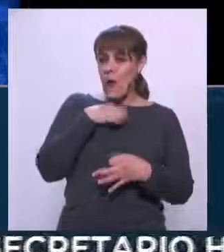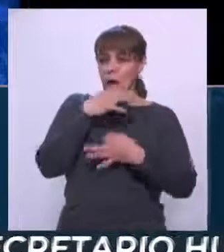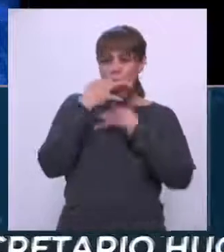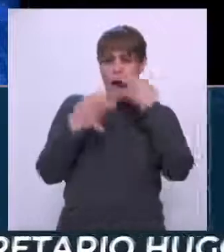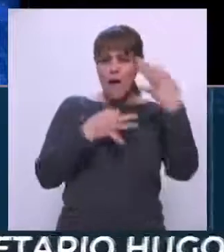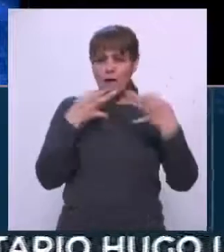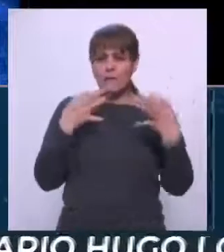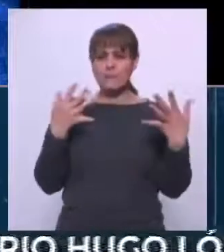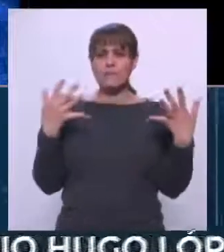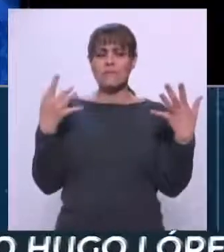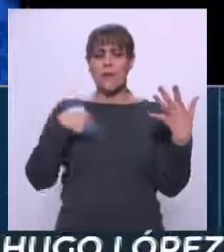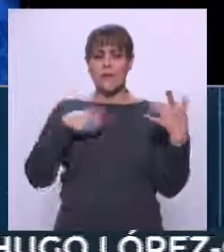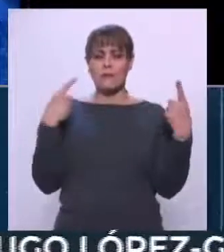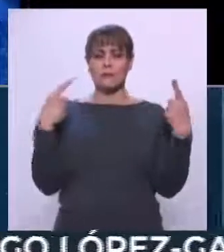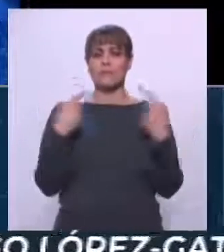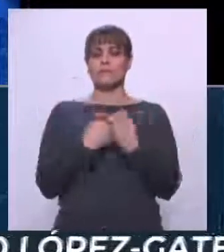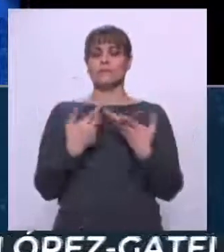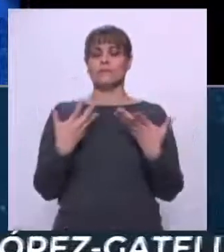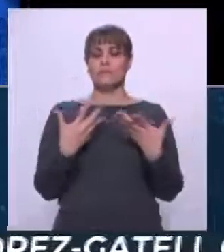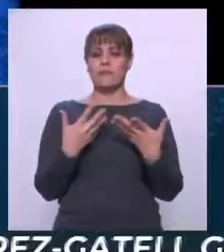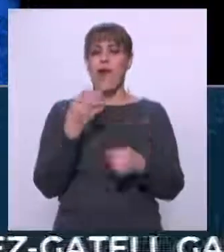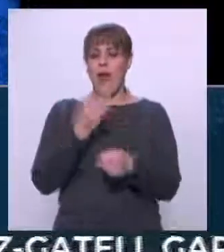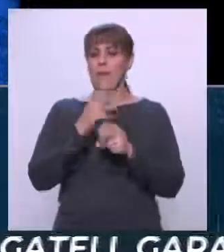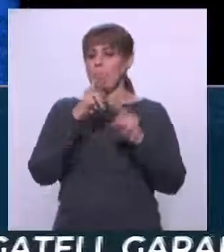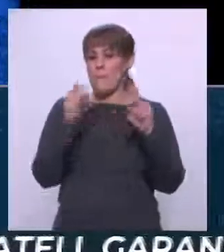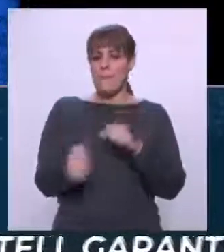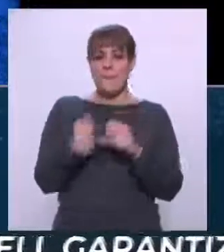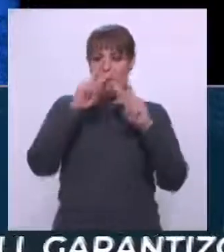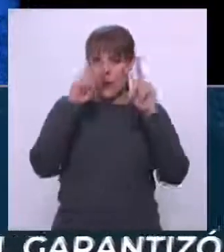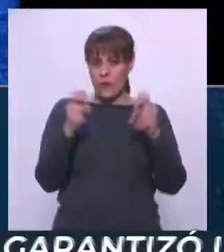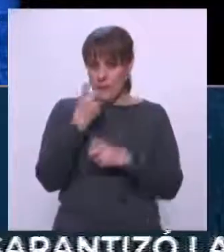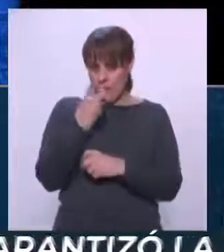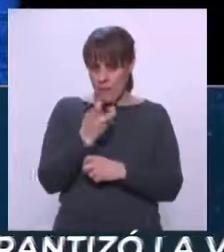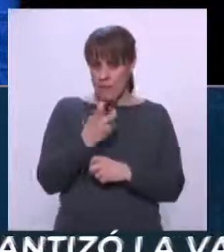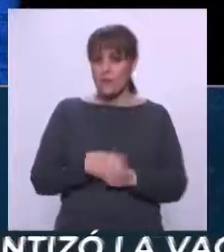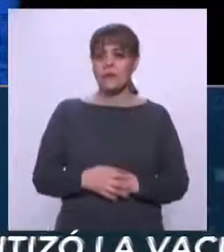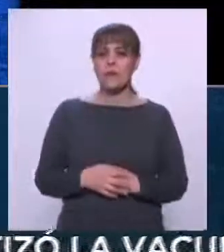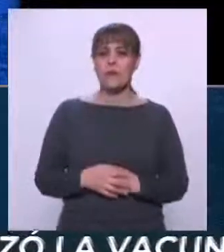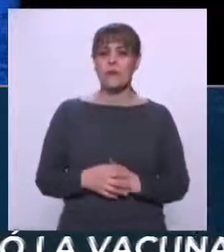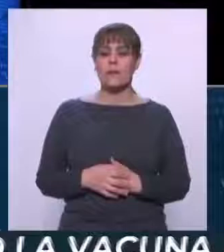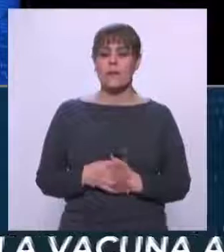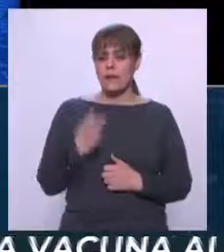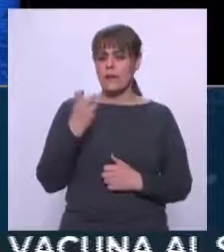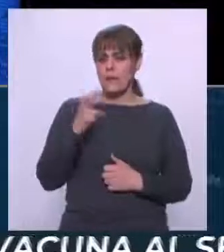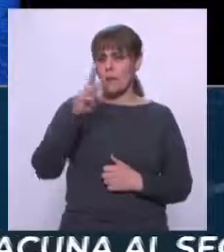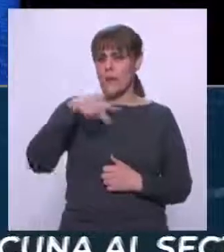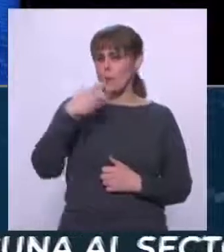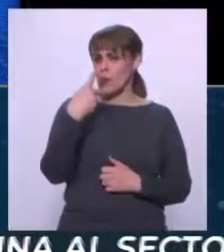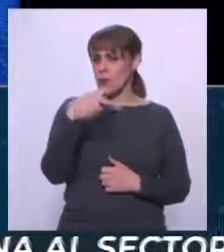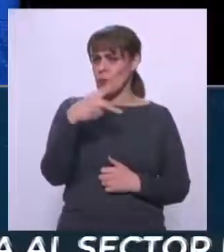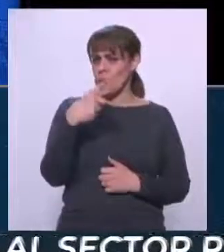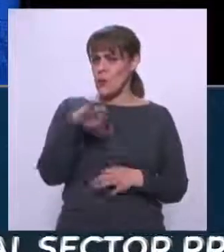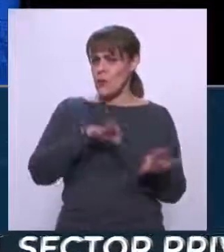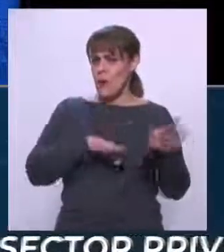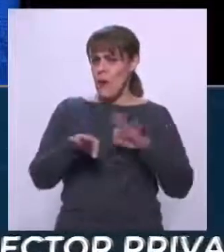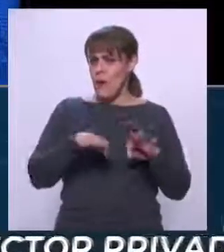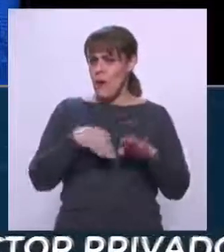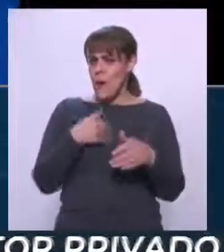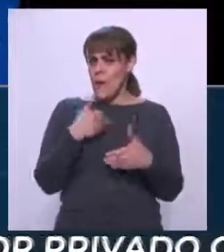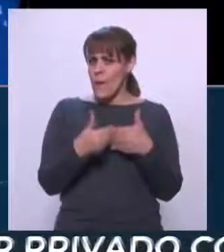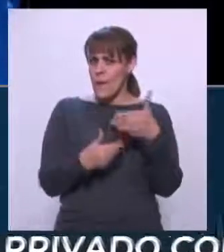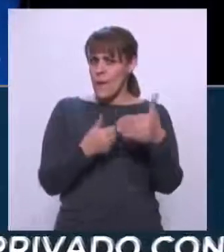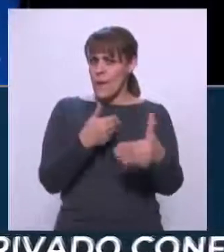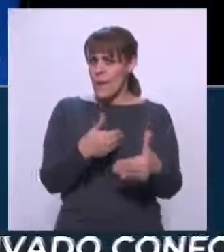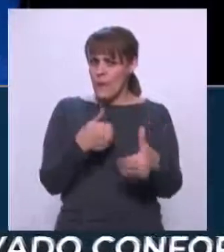todos así, pero vamos con este tema primero, Álvaro, si te parece, porque este es algo en lo que tú le has dado un seguimiento